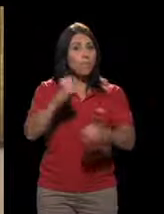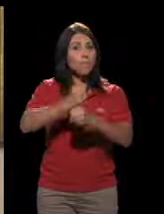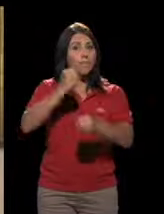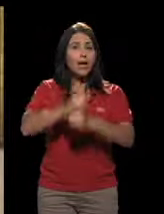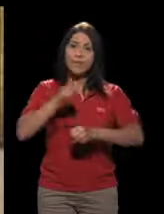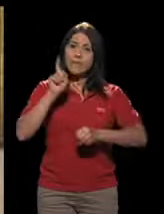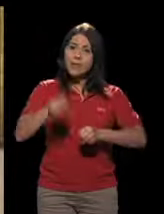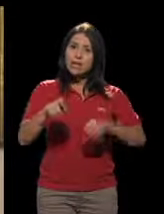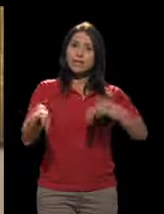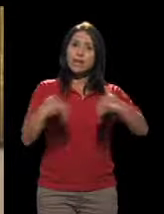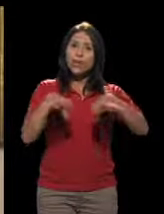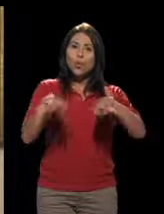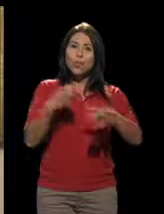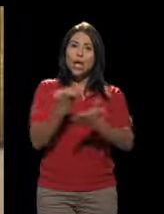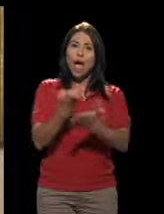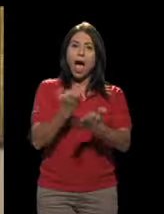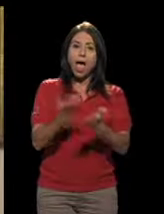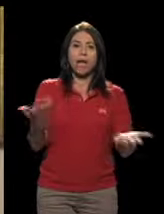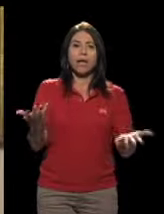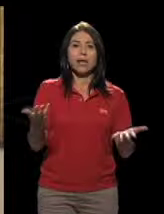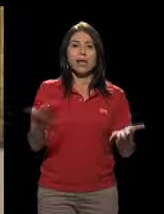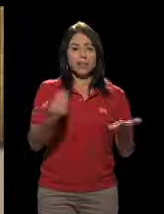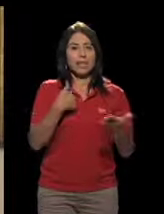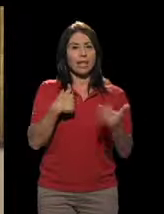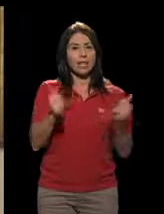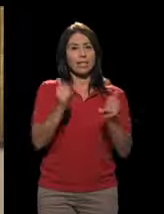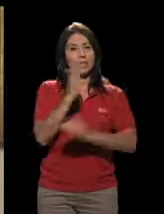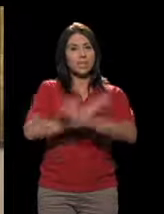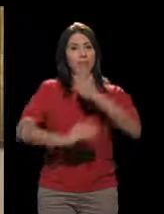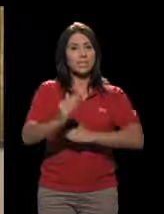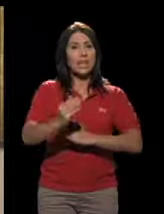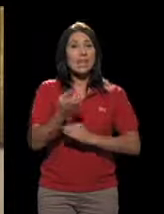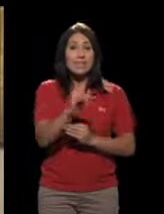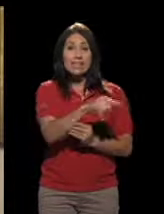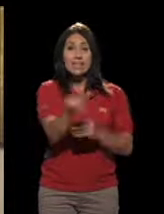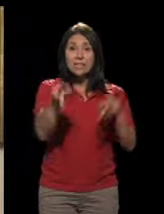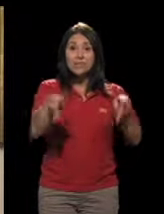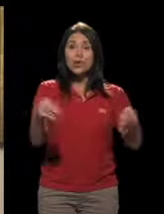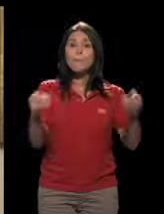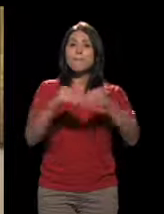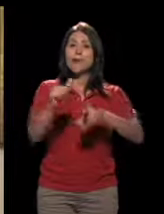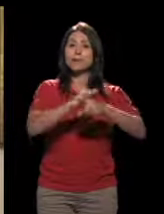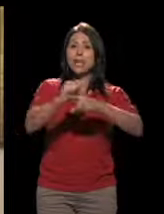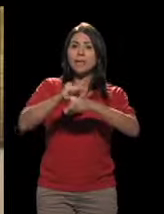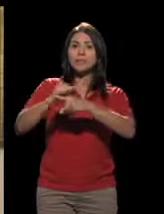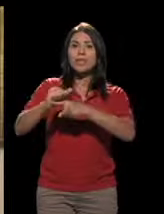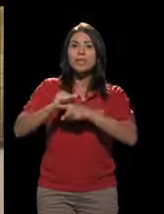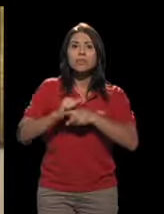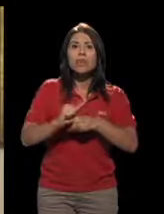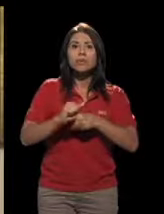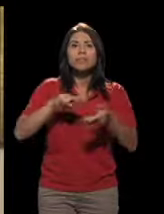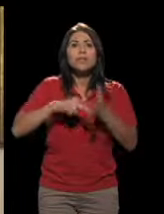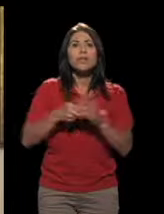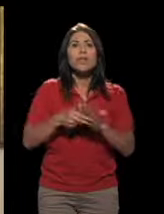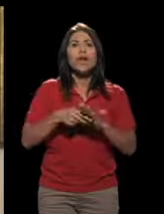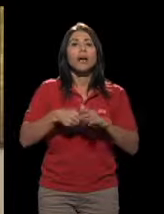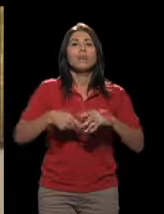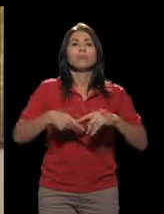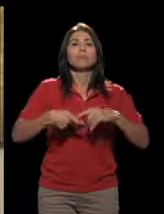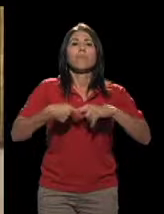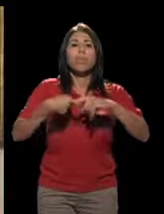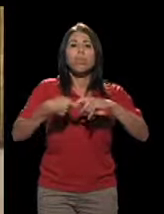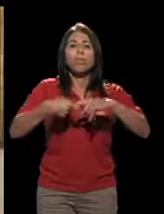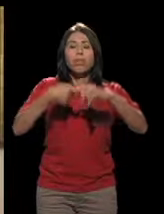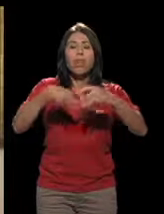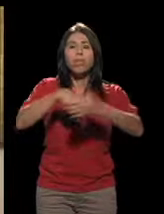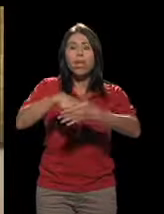estar económicamente activa, que tiene algún tipo de discapacidad. Entre más capacitación tienen, más trabas tienen para ingresar al